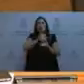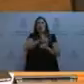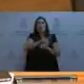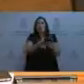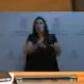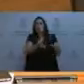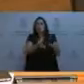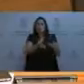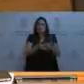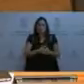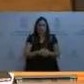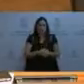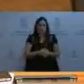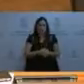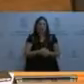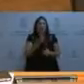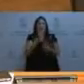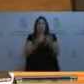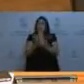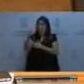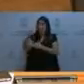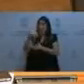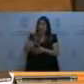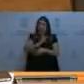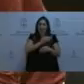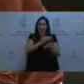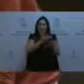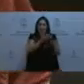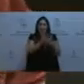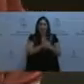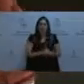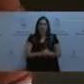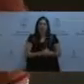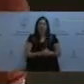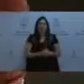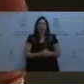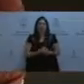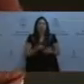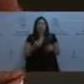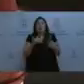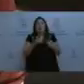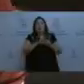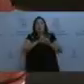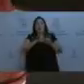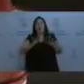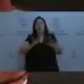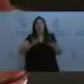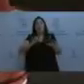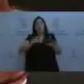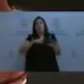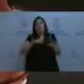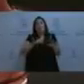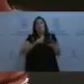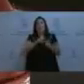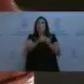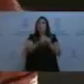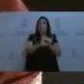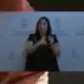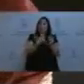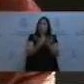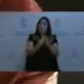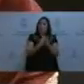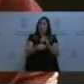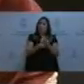puede contestar. Pues muy buenos días, presidente, señoría. Es evidente que estamos cumpliendo las mociones y proposiciones no de